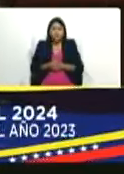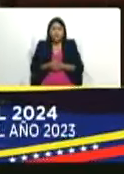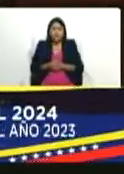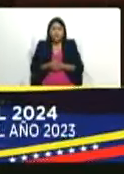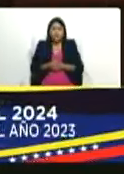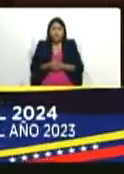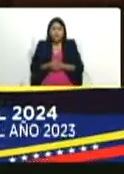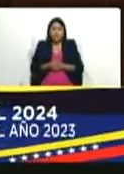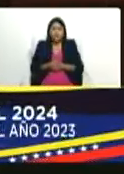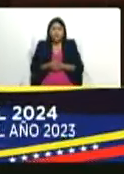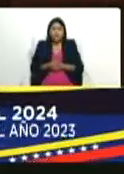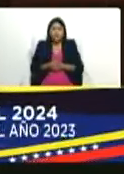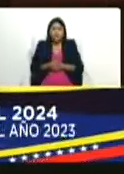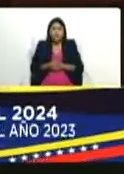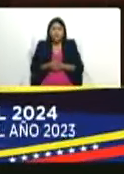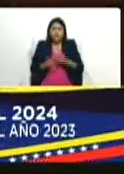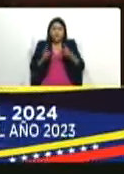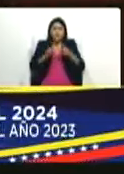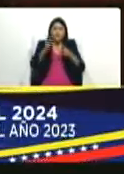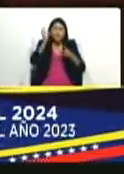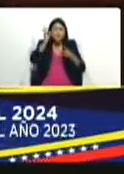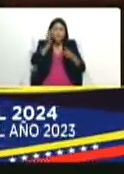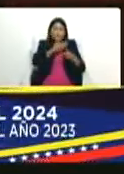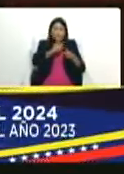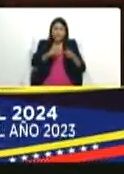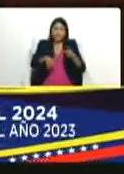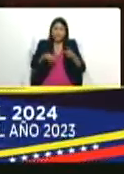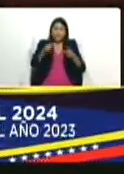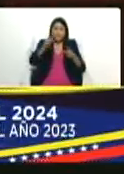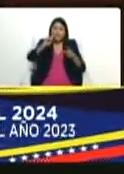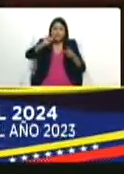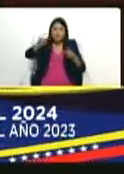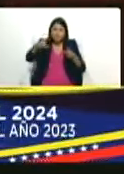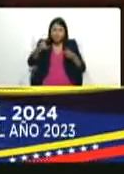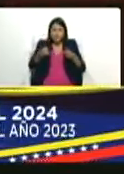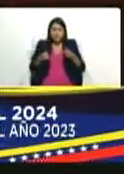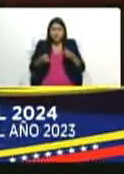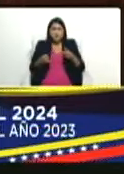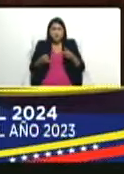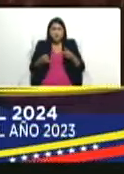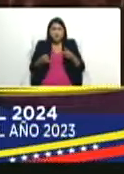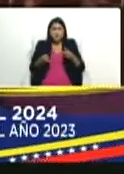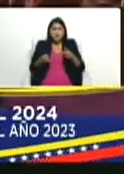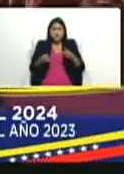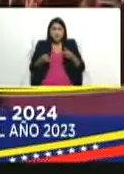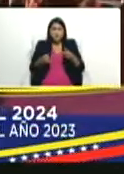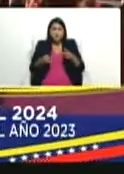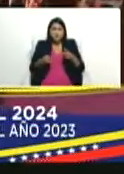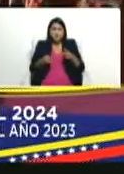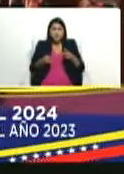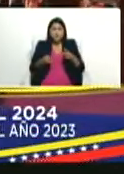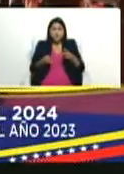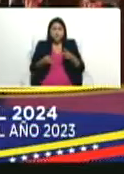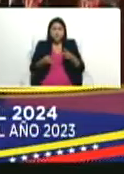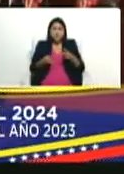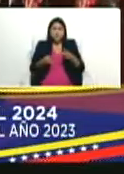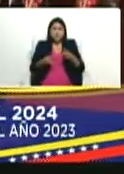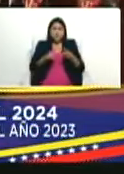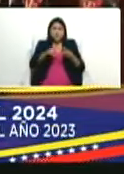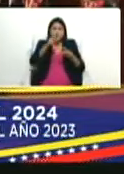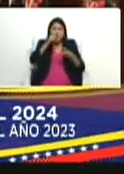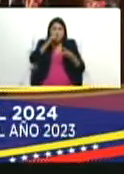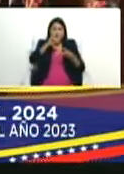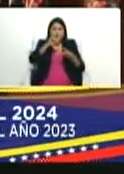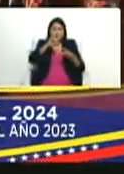Doctora Taricia Beatriz Rodríguez, Presidenta del Tribunal Supremo de Justicia. Doctor